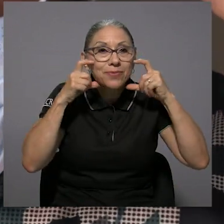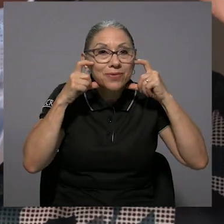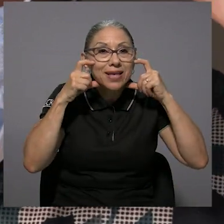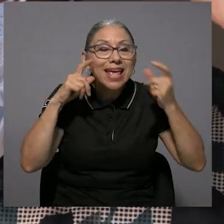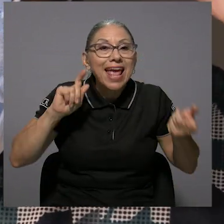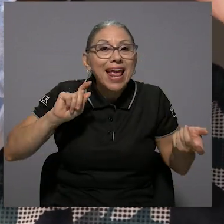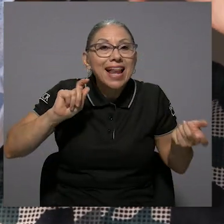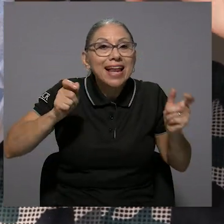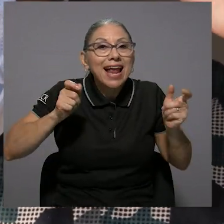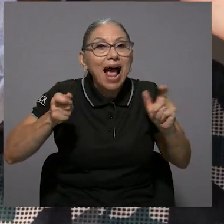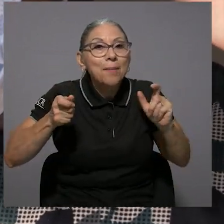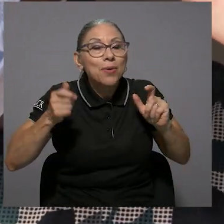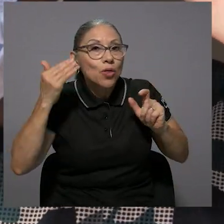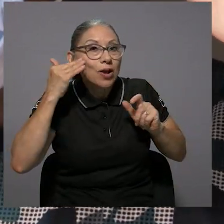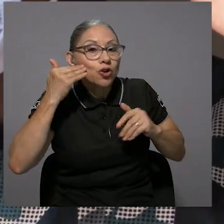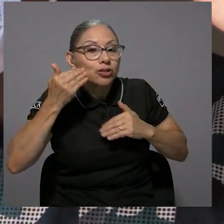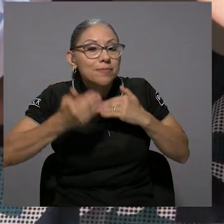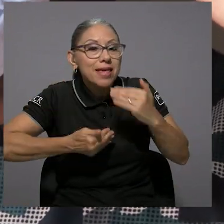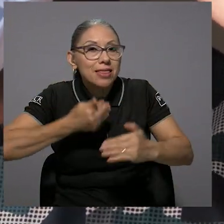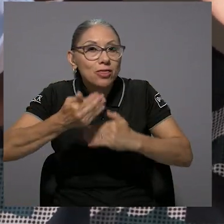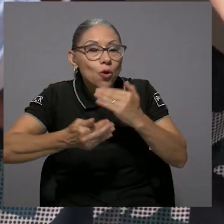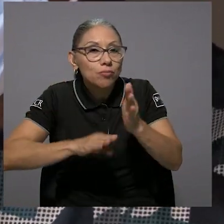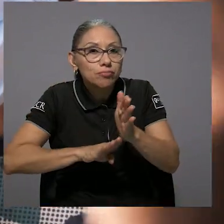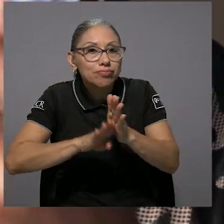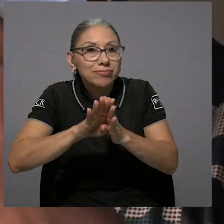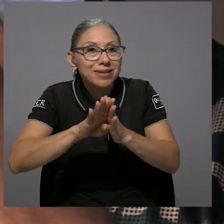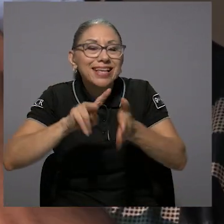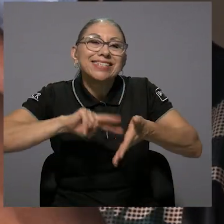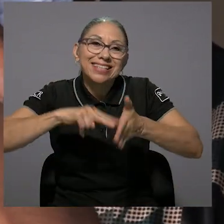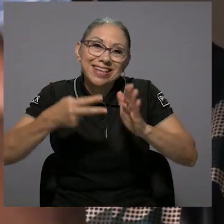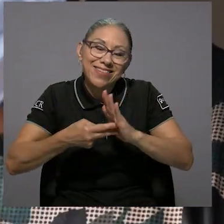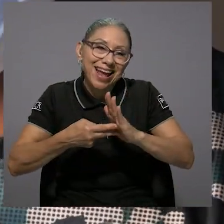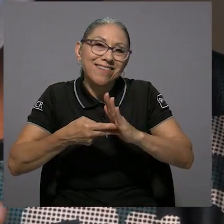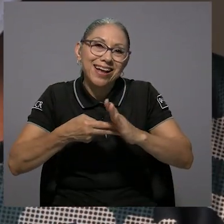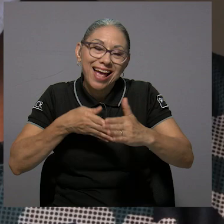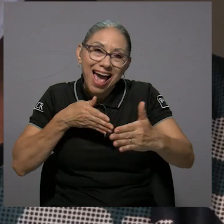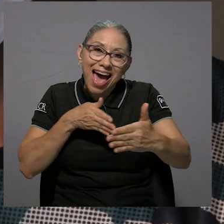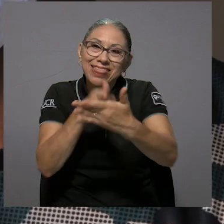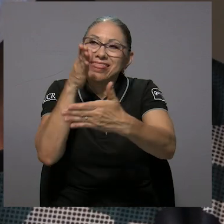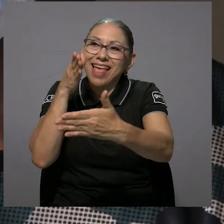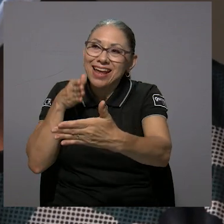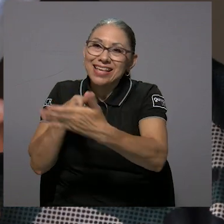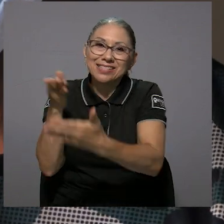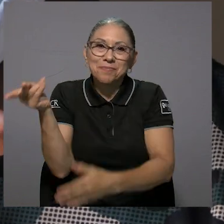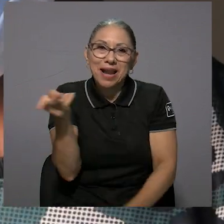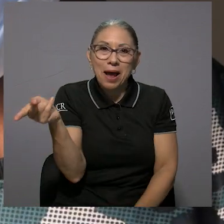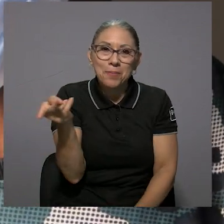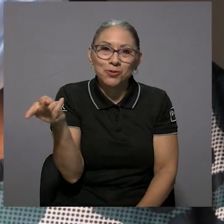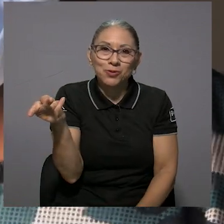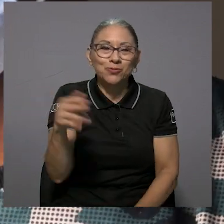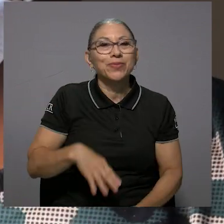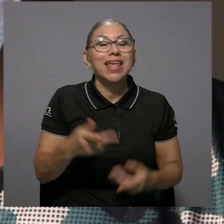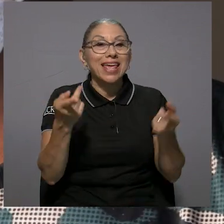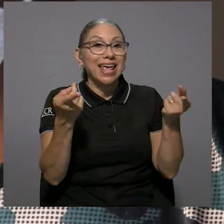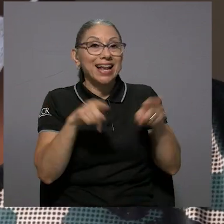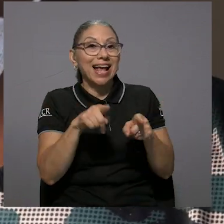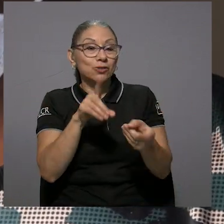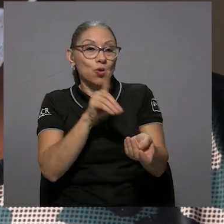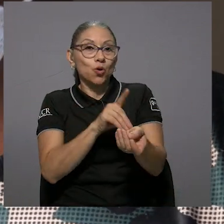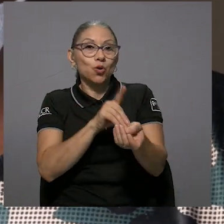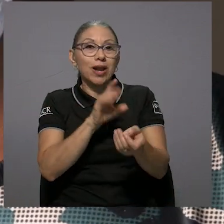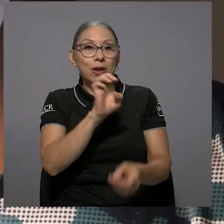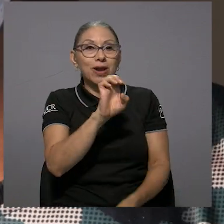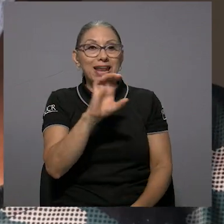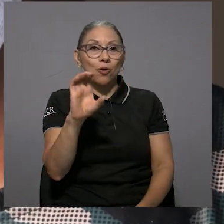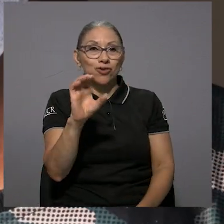evolución en el conocimiento, implicaba en algunos casos incluso ataques para ambos. Y en el caso de la doctora